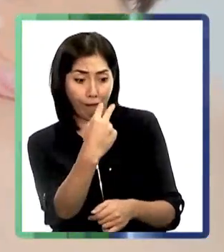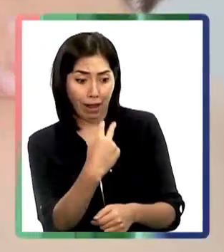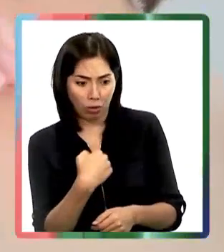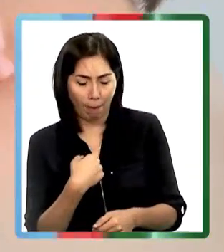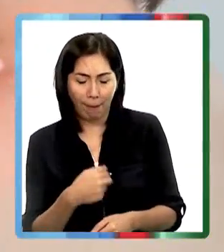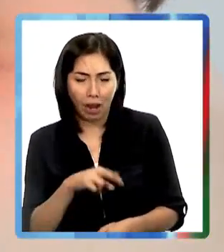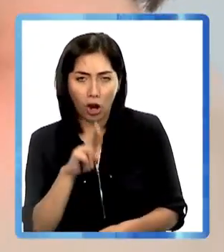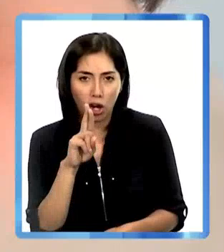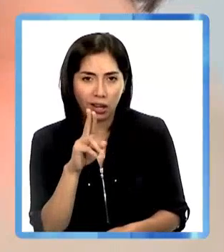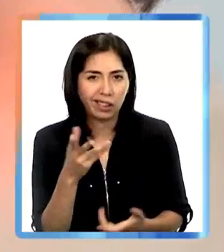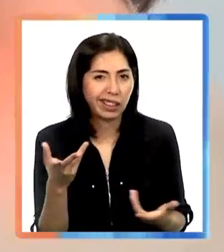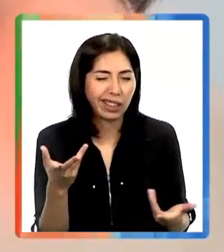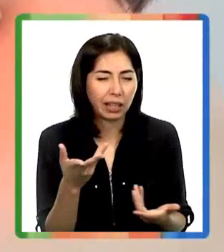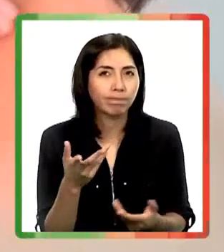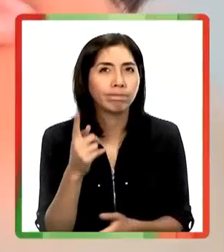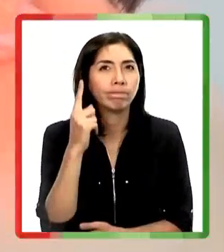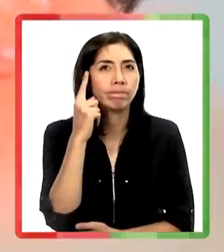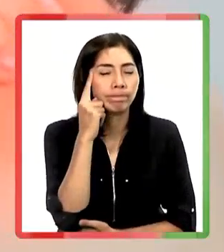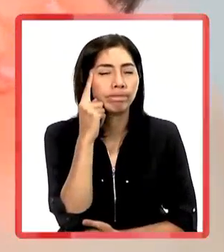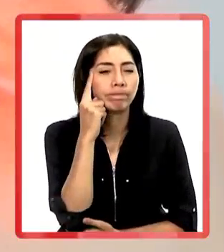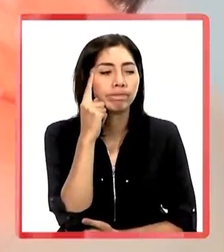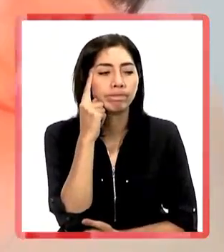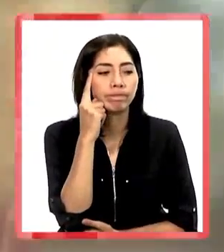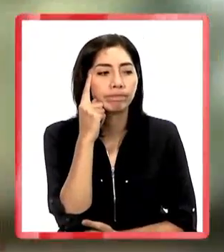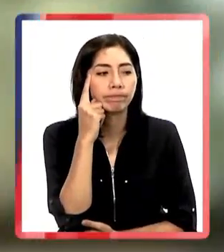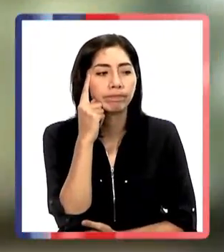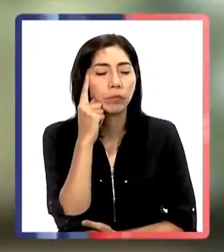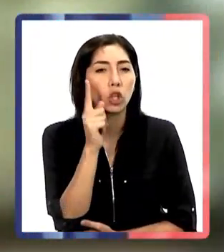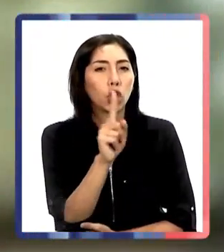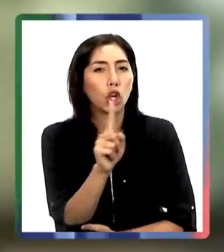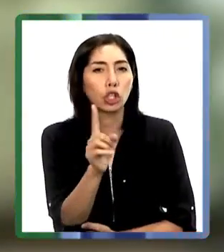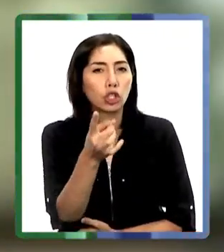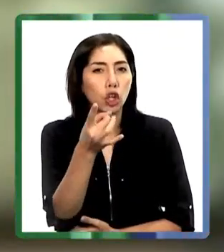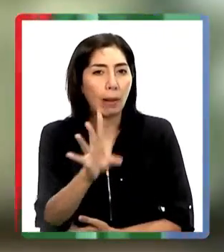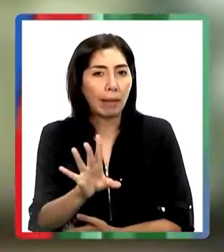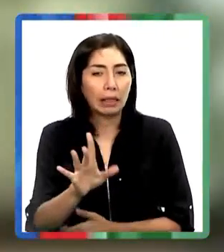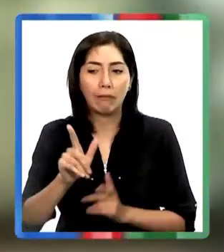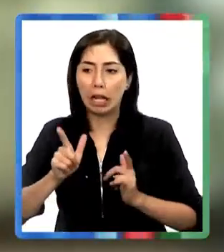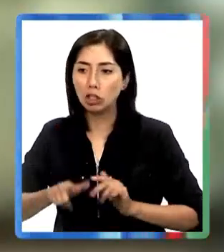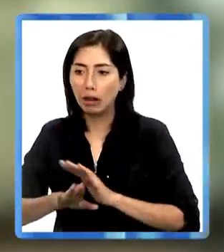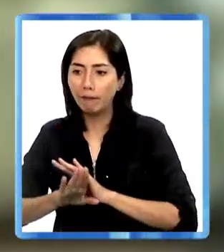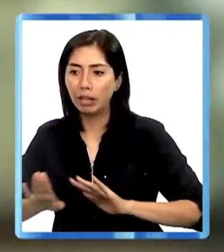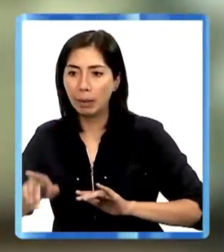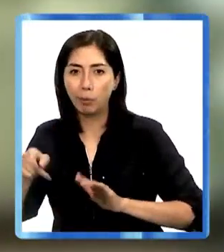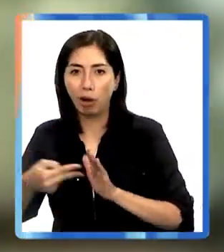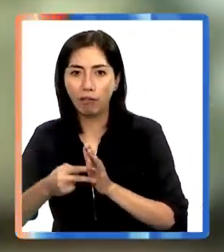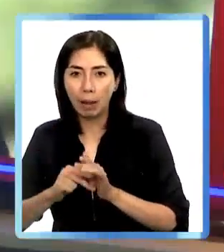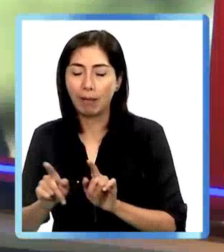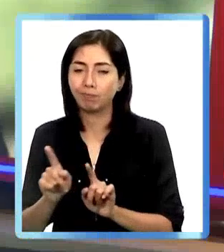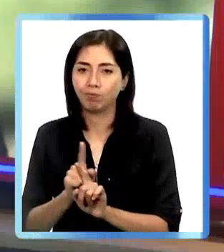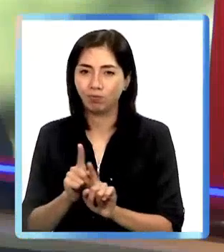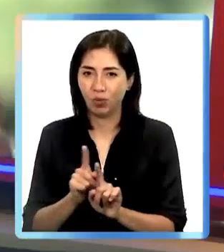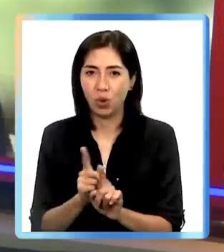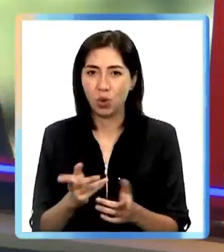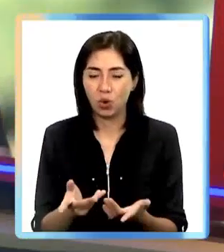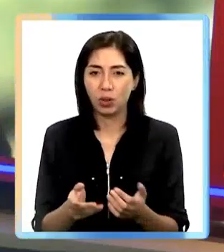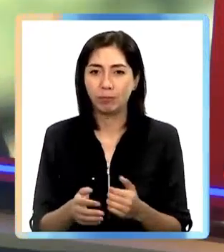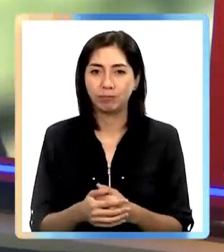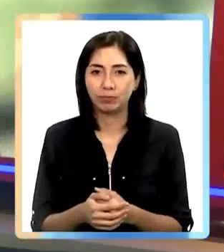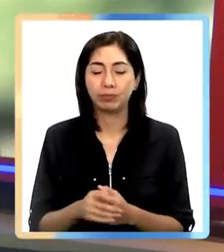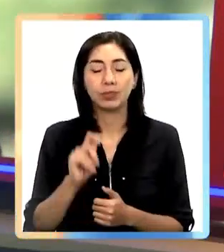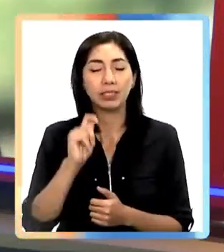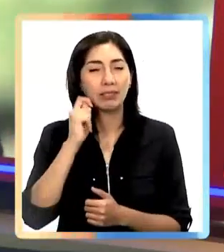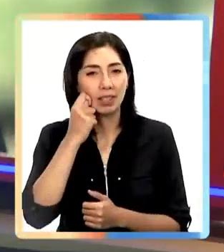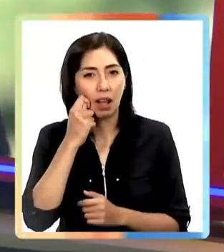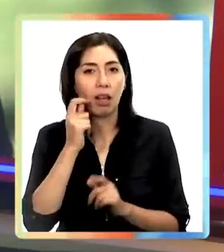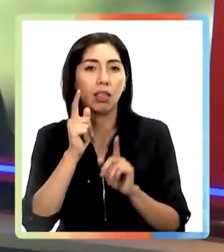en el tiempo, habría que pensar que ya no es solamente una situación así postvacacional, que le digo yo que es adaptativa y